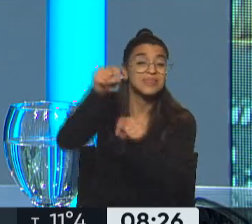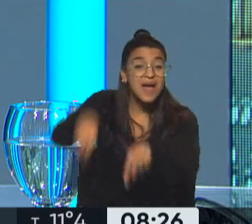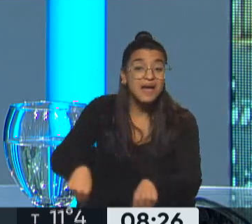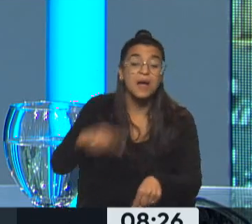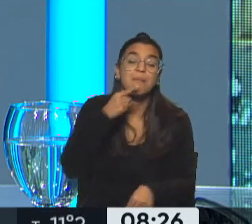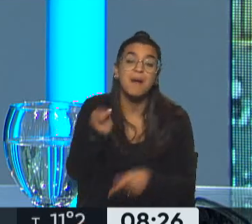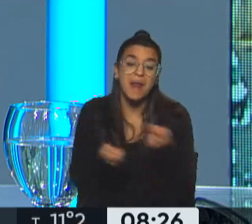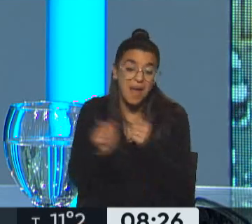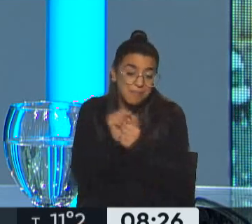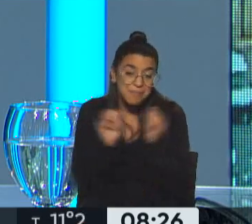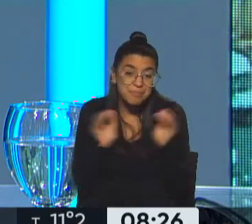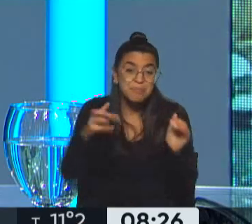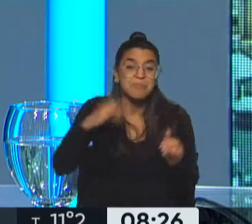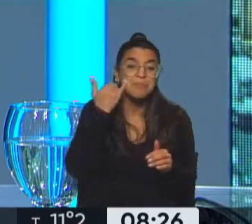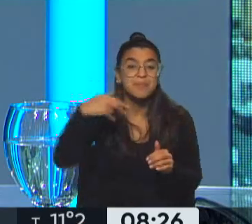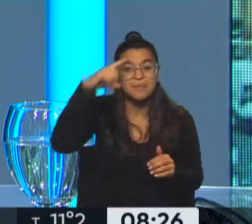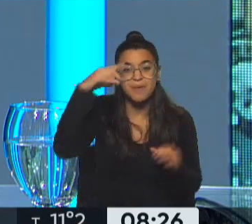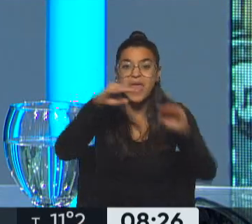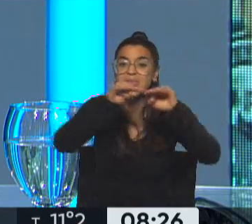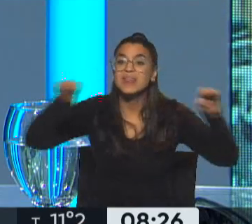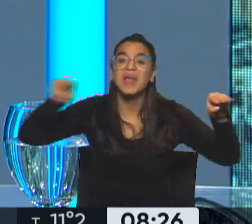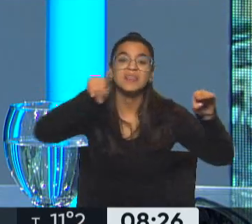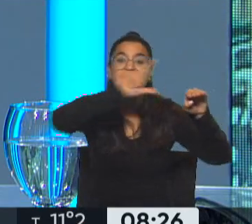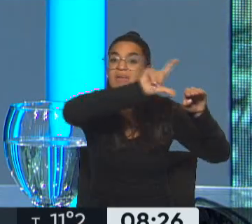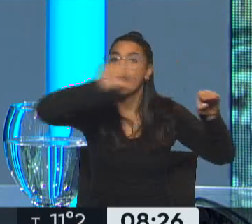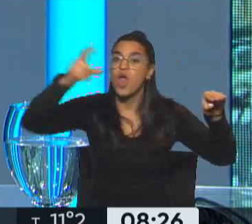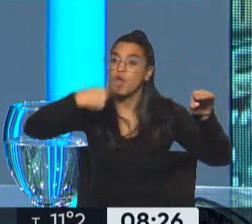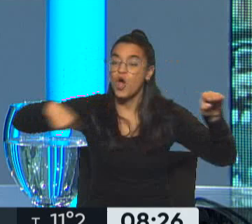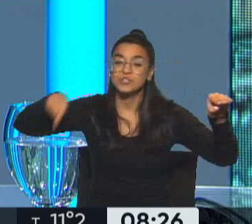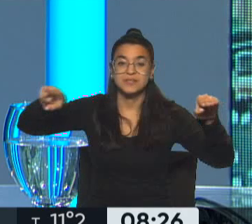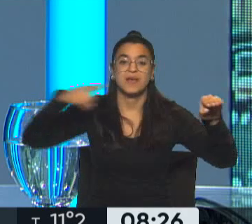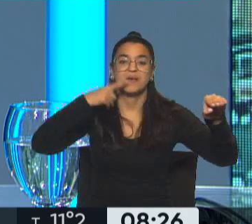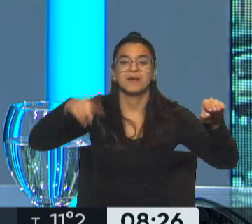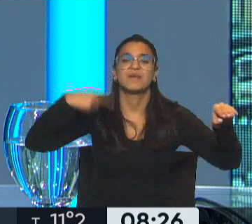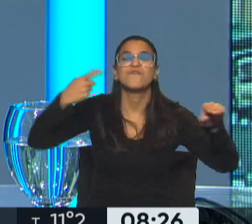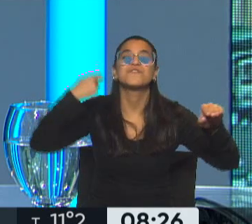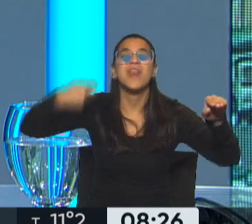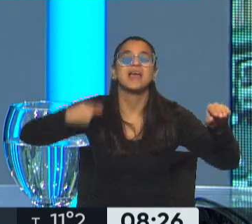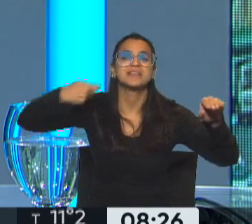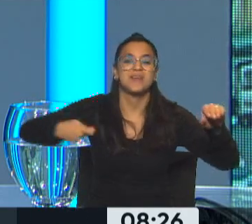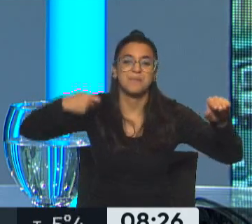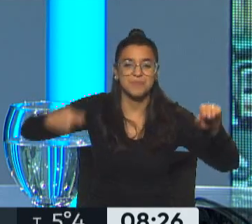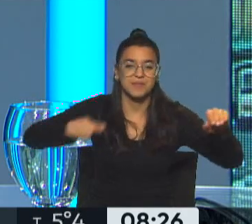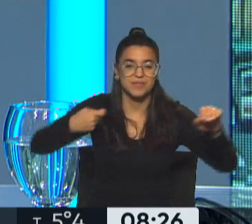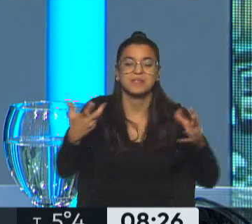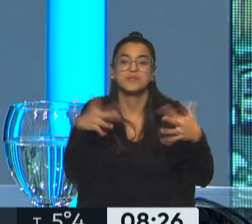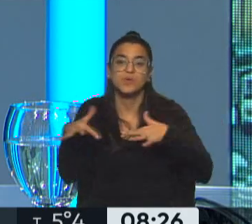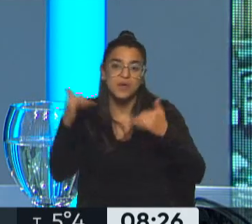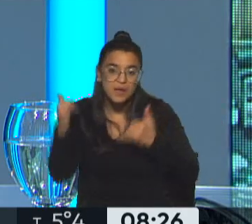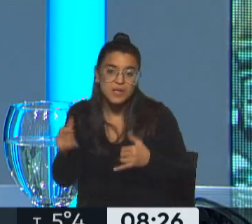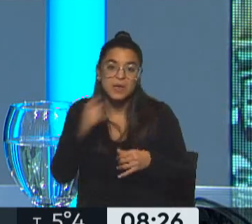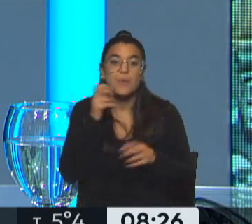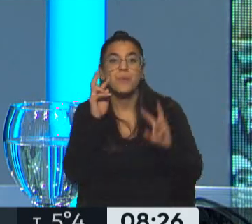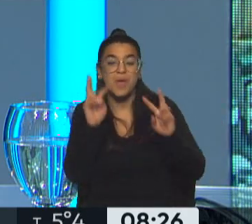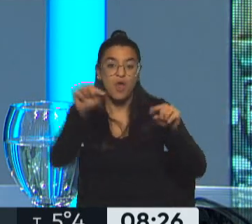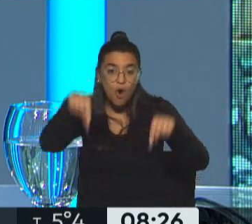pequeño comerciante, para la pyme, su estante es su vida, es su constante financiamiento ante diferentes circunstancias. Y